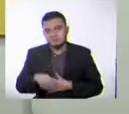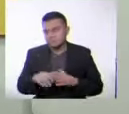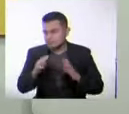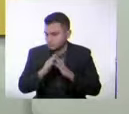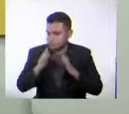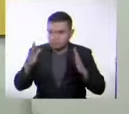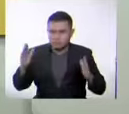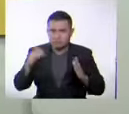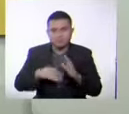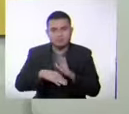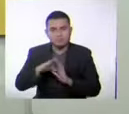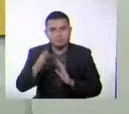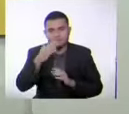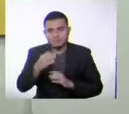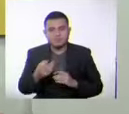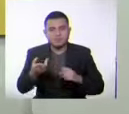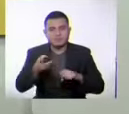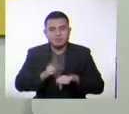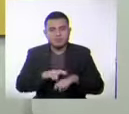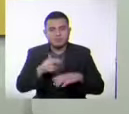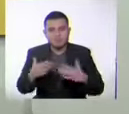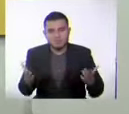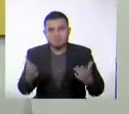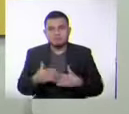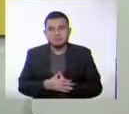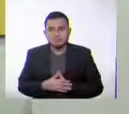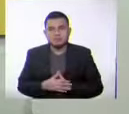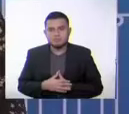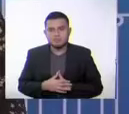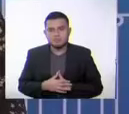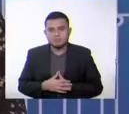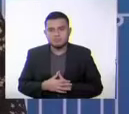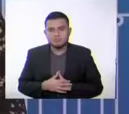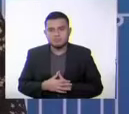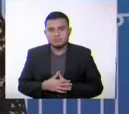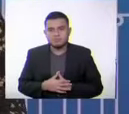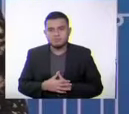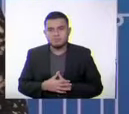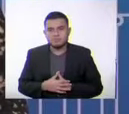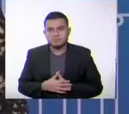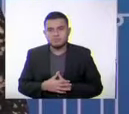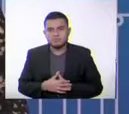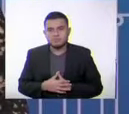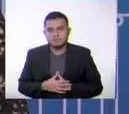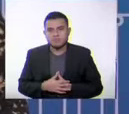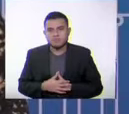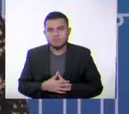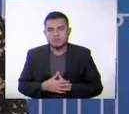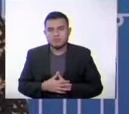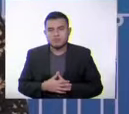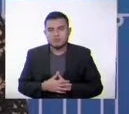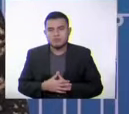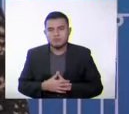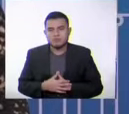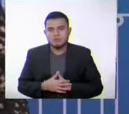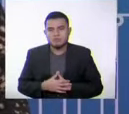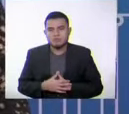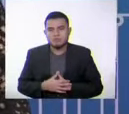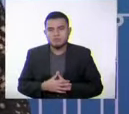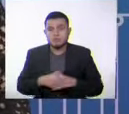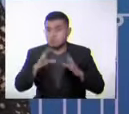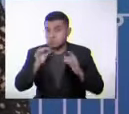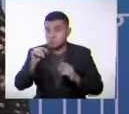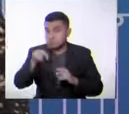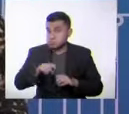más allá de lo que comúnmente o tradicionalmente se ha manejado. Y es importante hablar en este momento de la